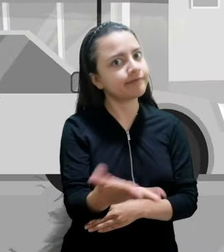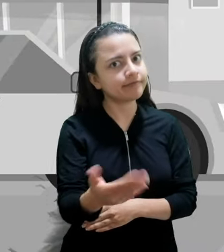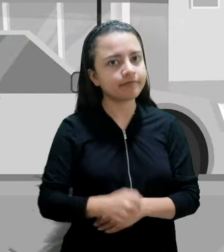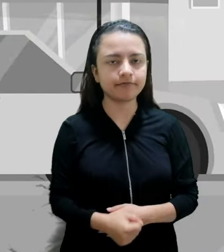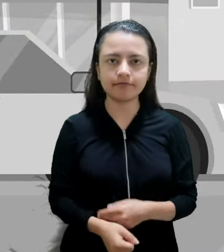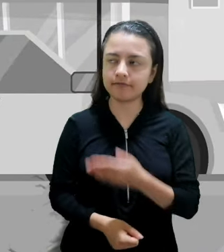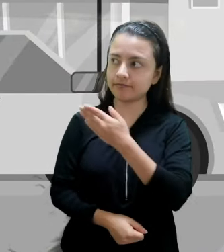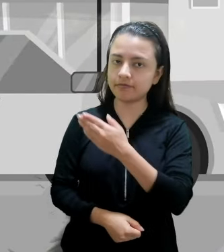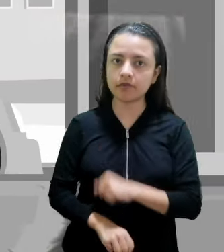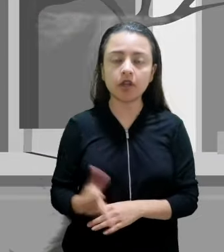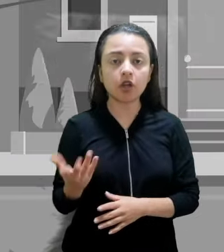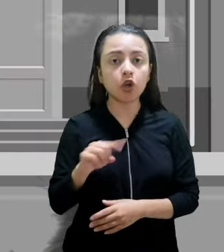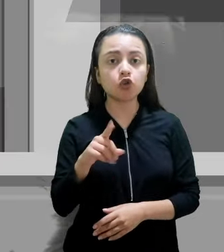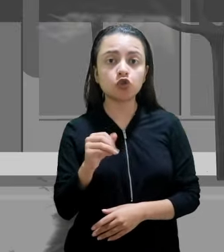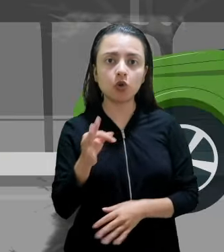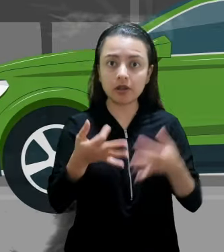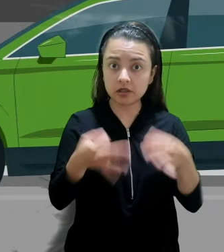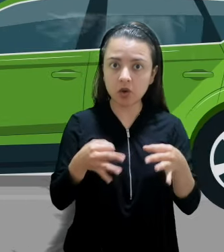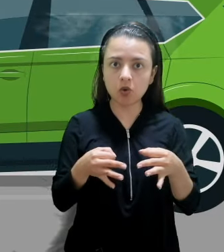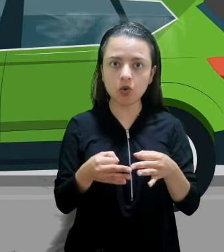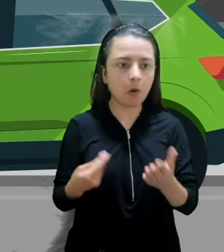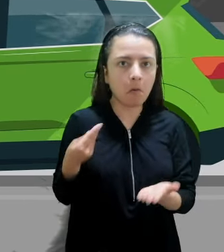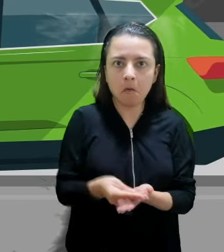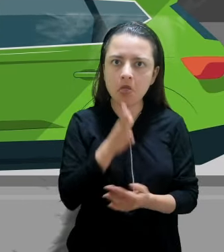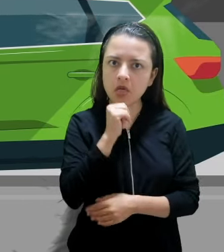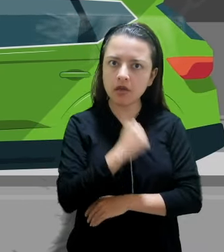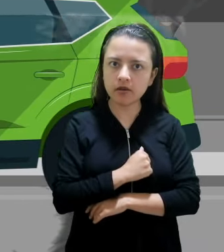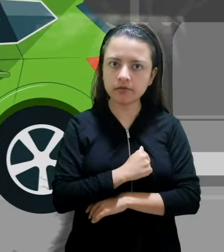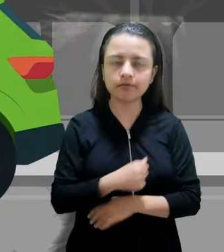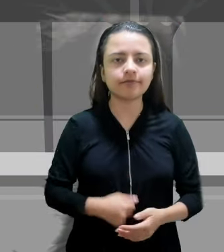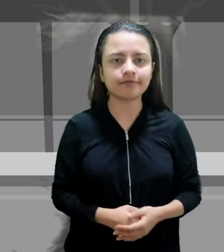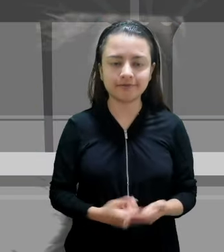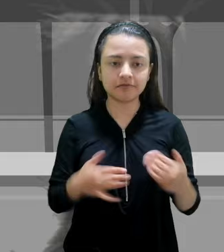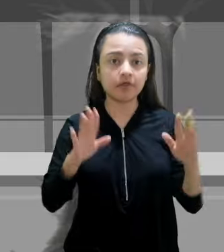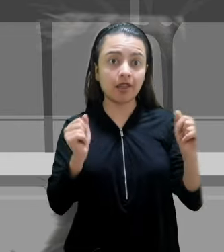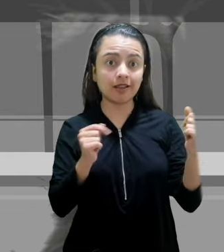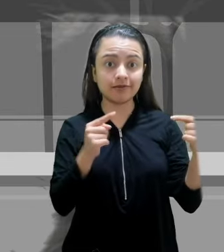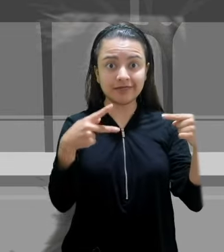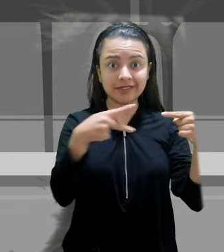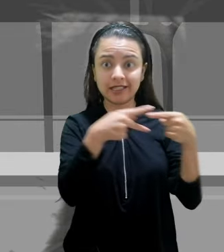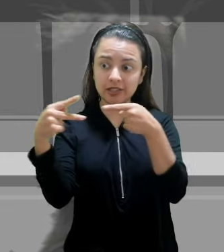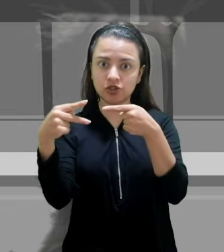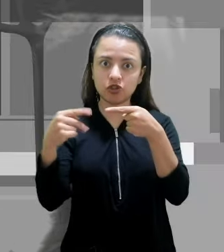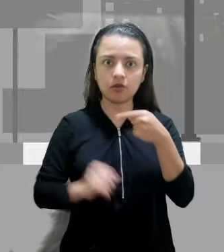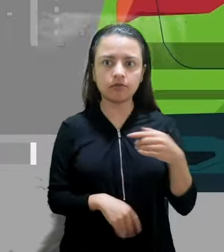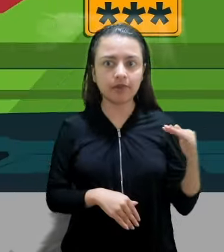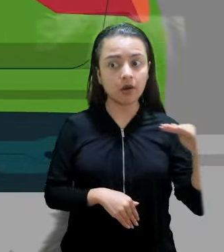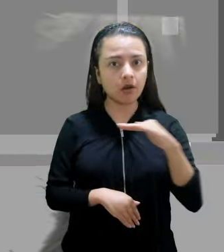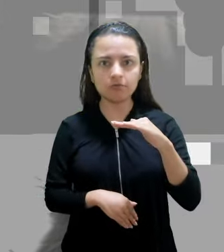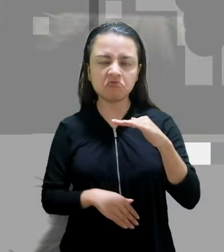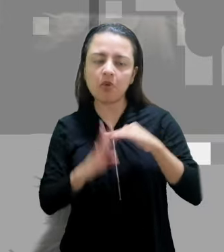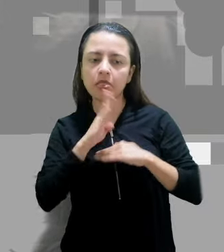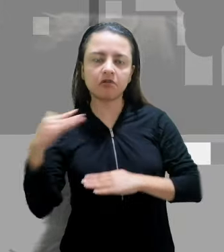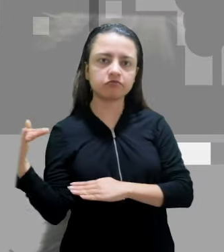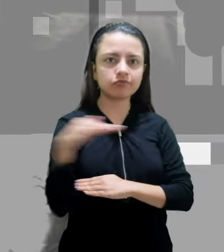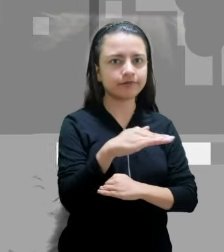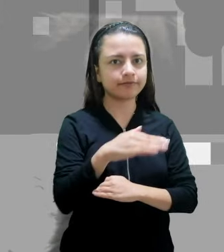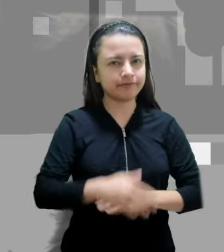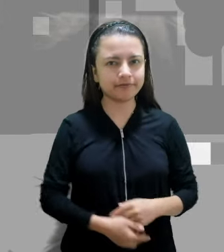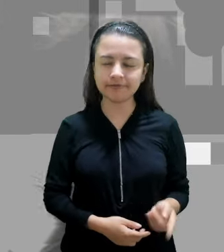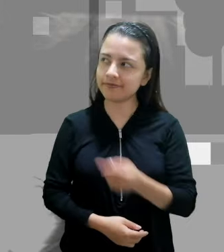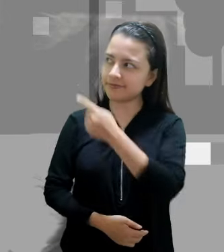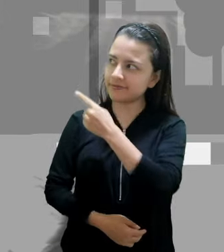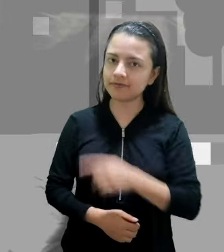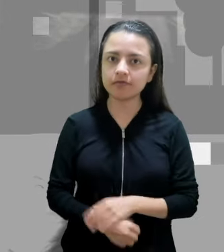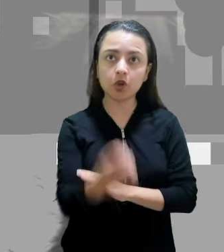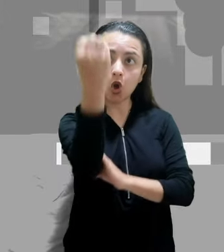sin portar el SOAT. D03, transitar en el sentido contrario al estipulado para la vía, calzada o carril. D04, no detenerse ante